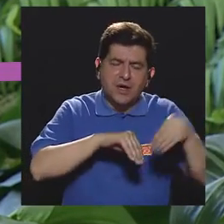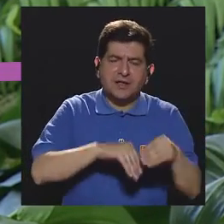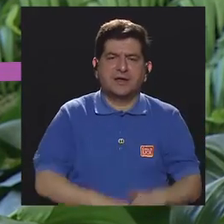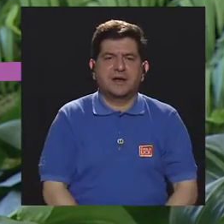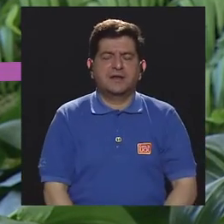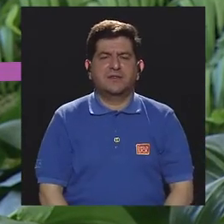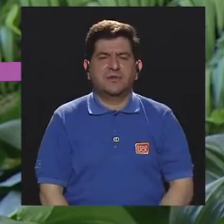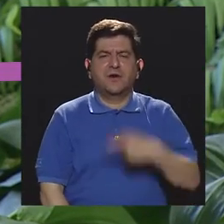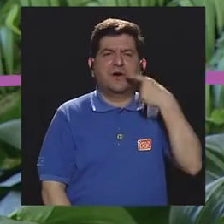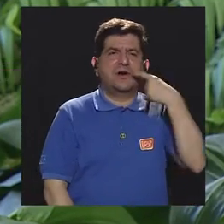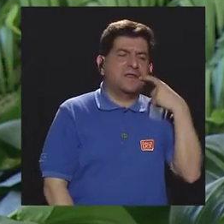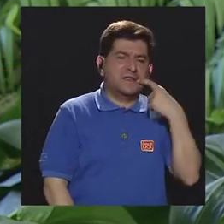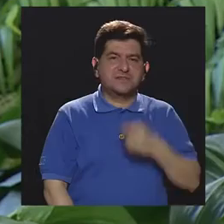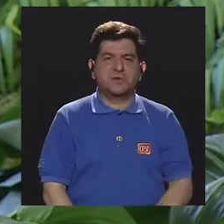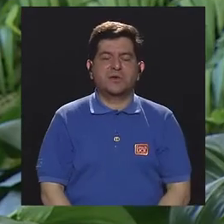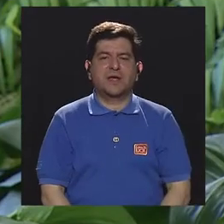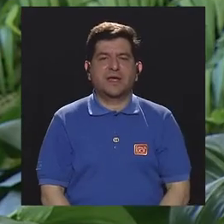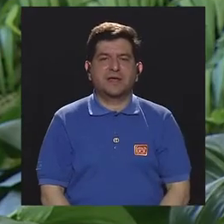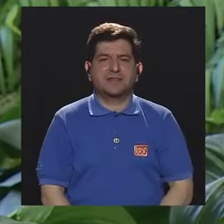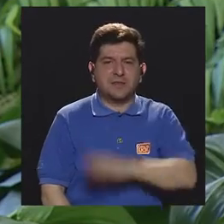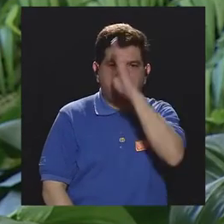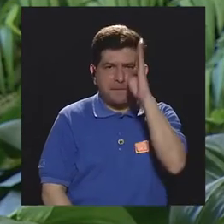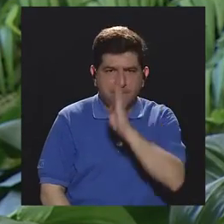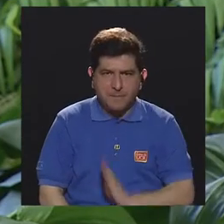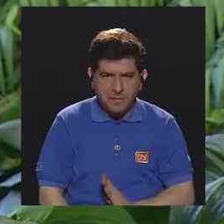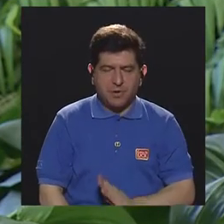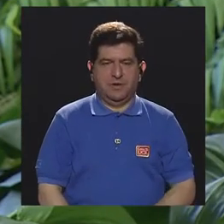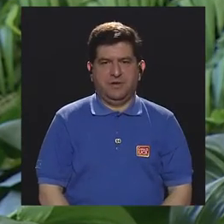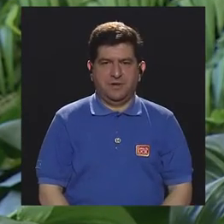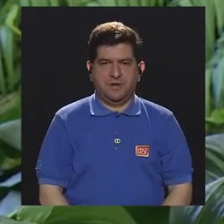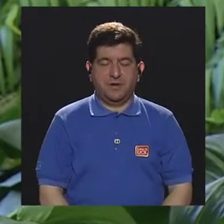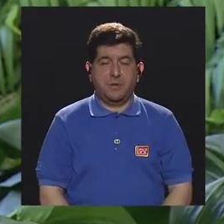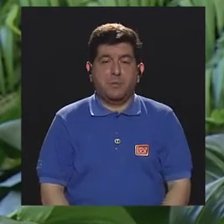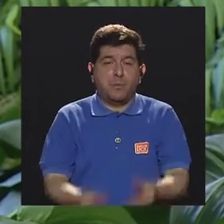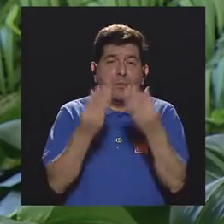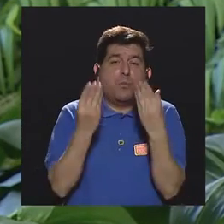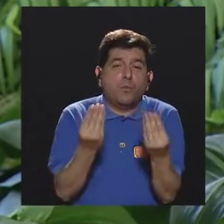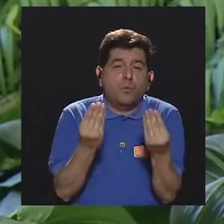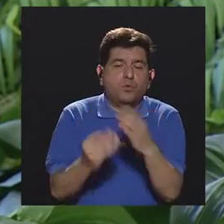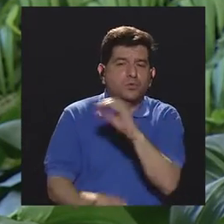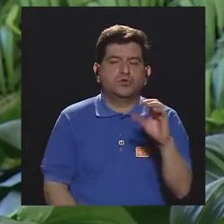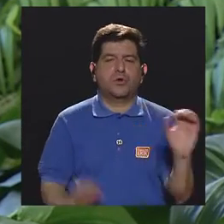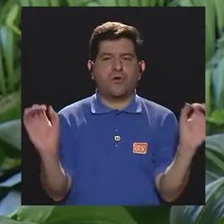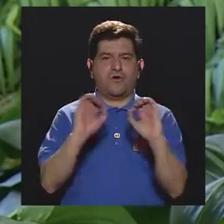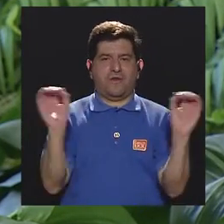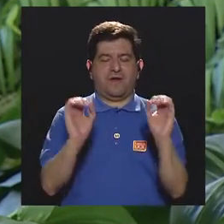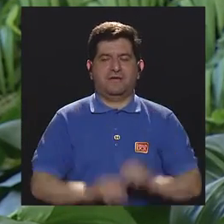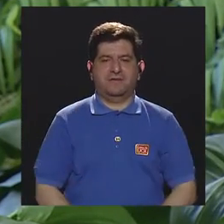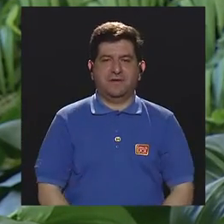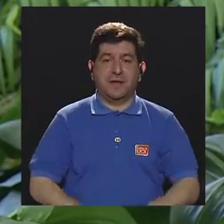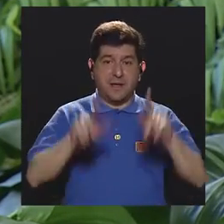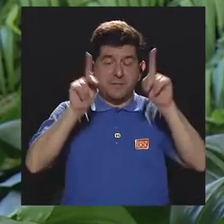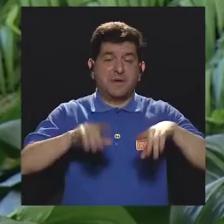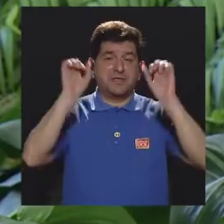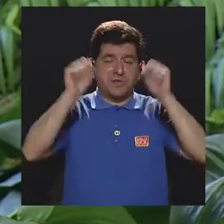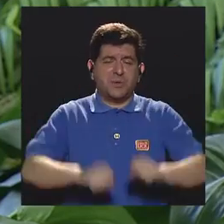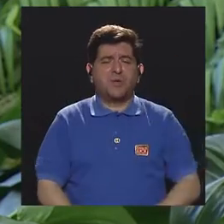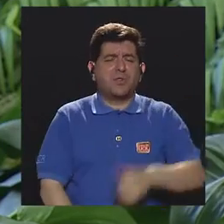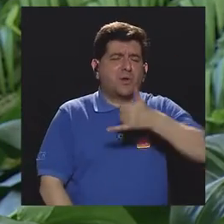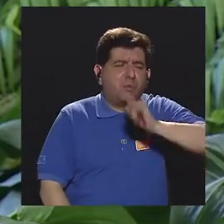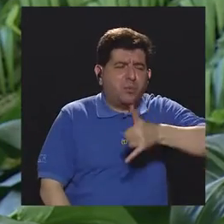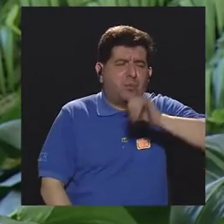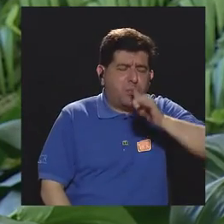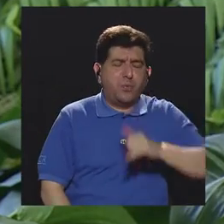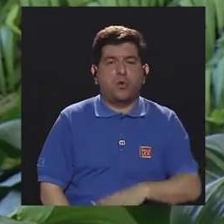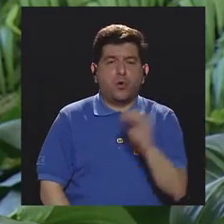que la adicción es bipolar. O sea que o es mucho o es nada. O una persona puede tomar